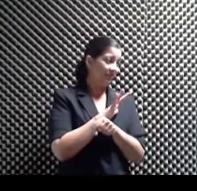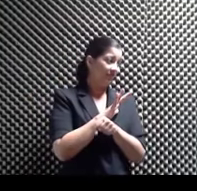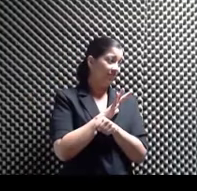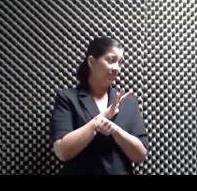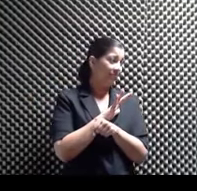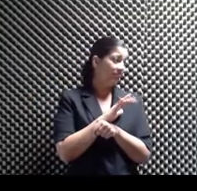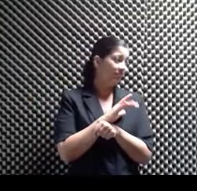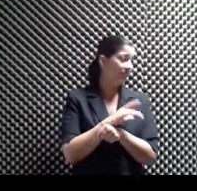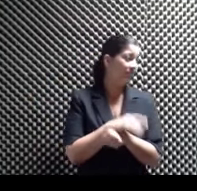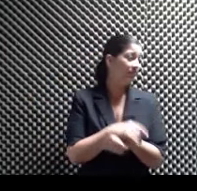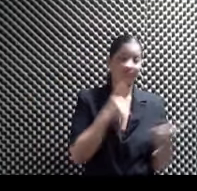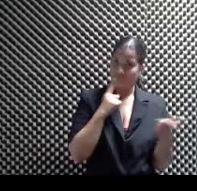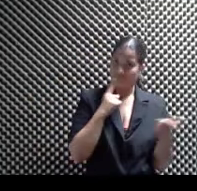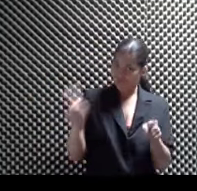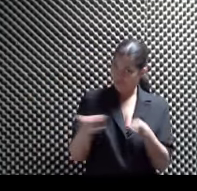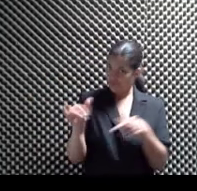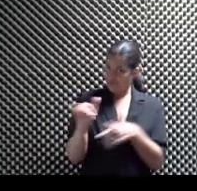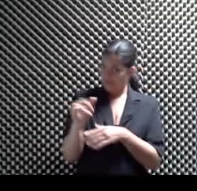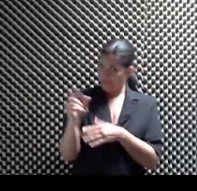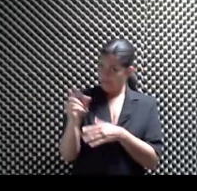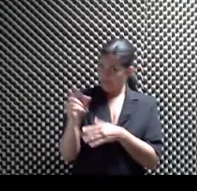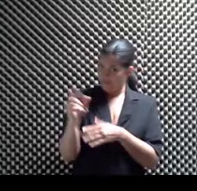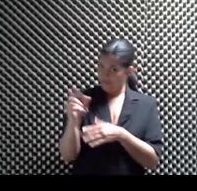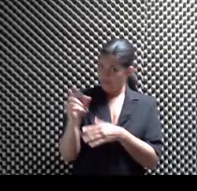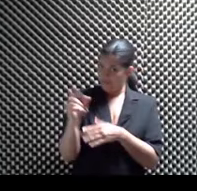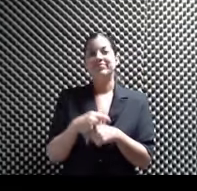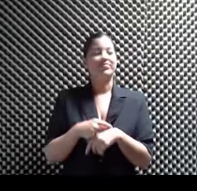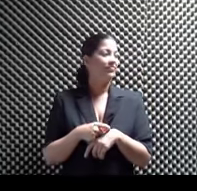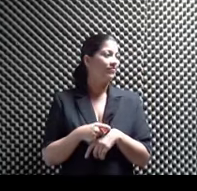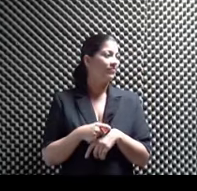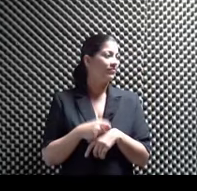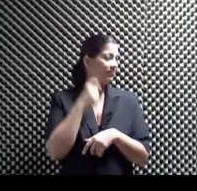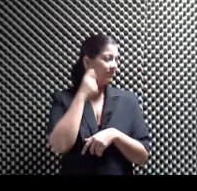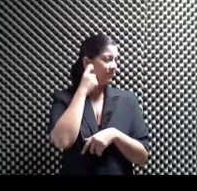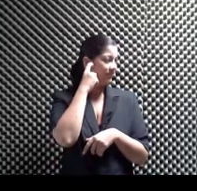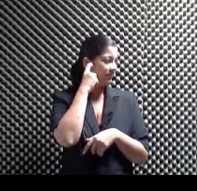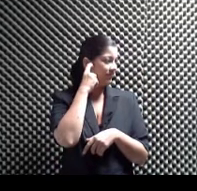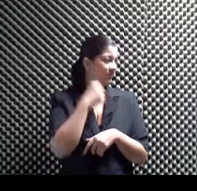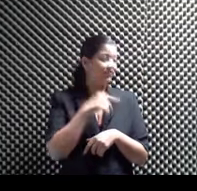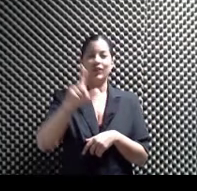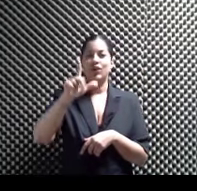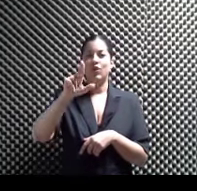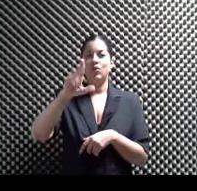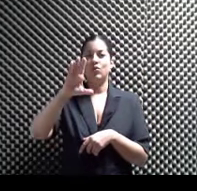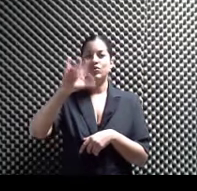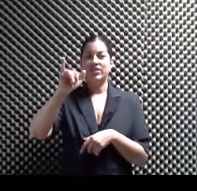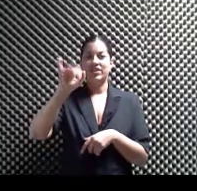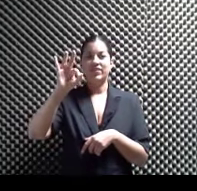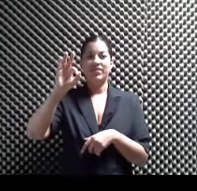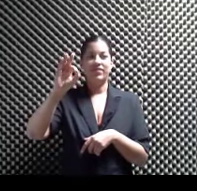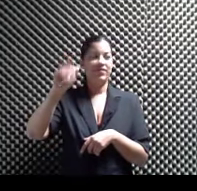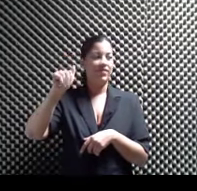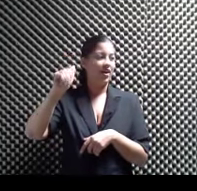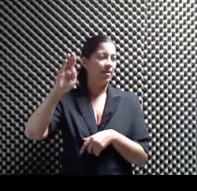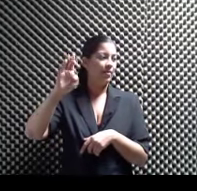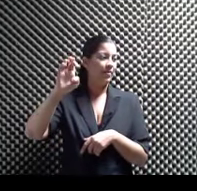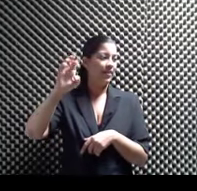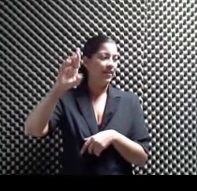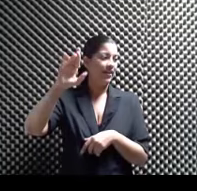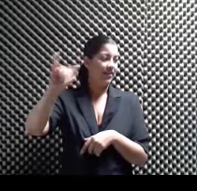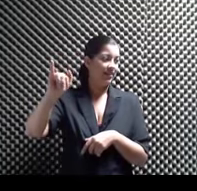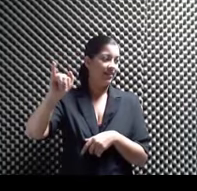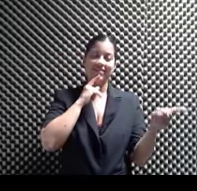Cumplió Año También Cumplió Año Y La Señora Es La Diva Del Feeling Lucy Favere Aquí Tienes Tu Gestión